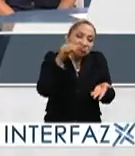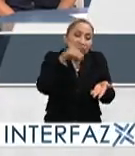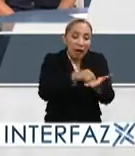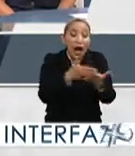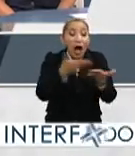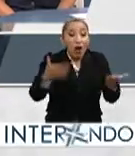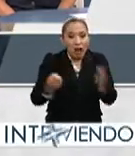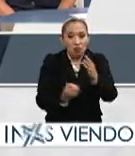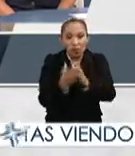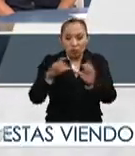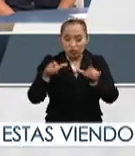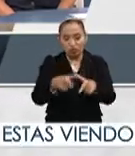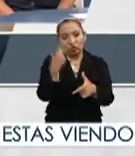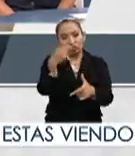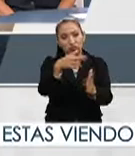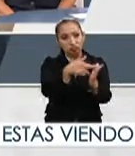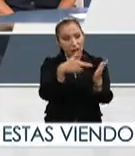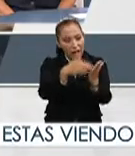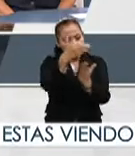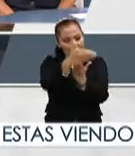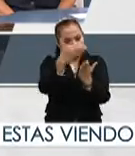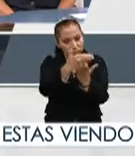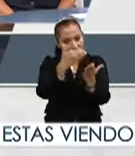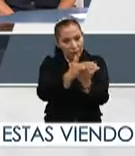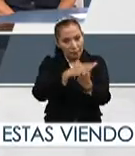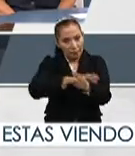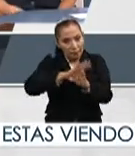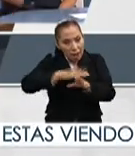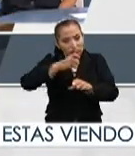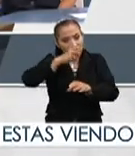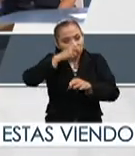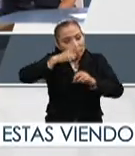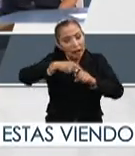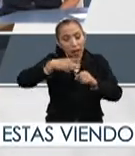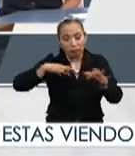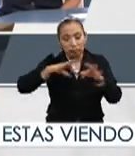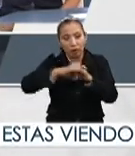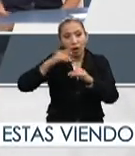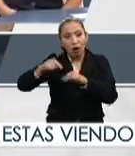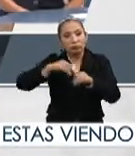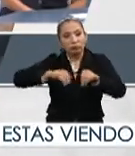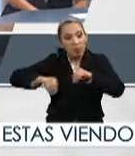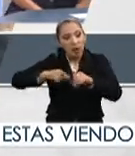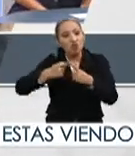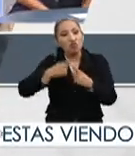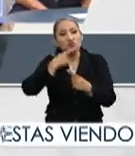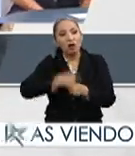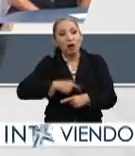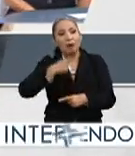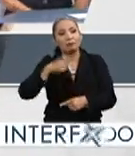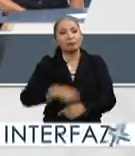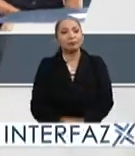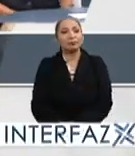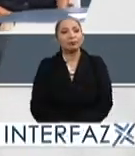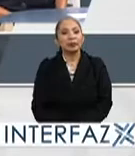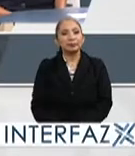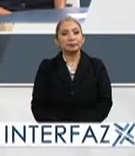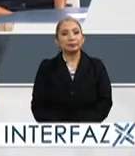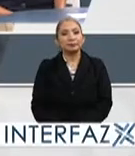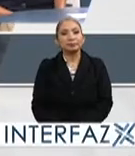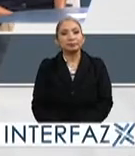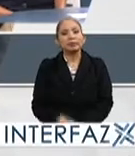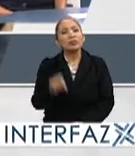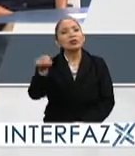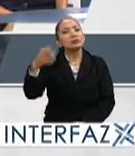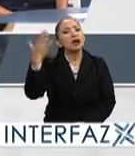ser un módulo especial con sus créditos, etcétera, y que los va a vincular mucho con el gran movimiento de la Cruz Roja y Media Luna Roja. Claro,